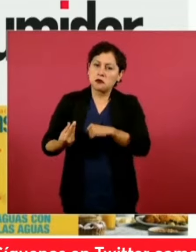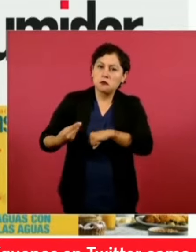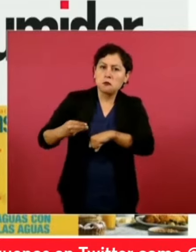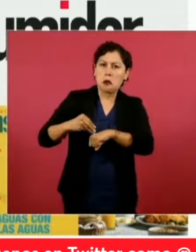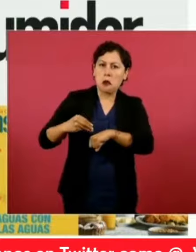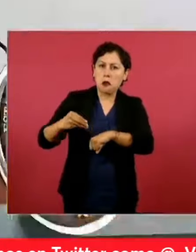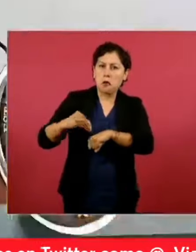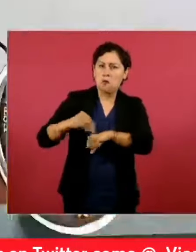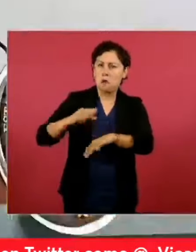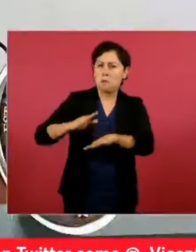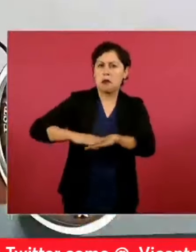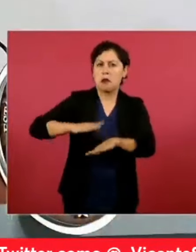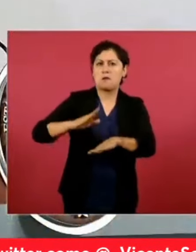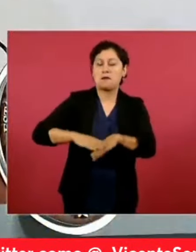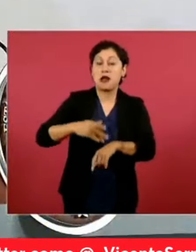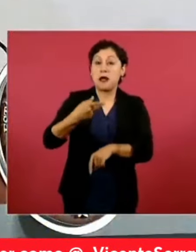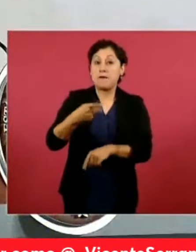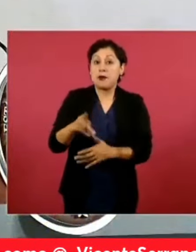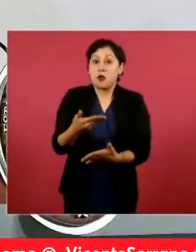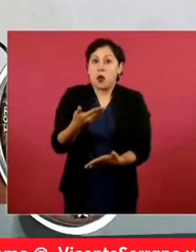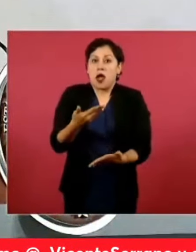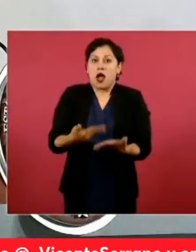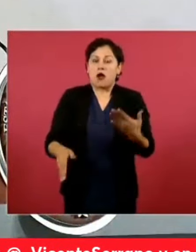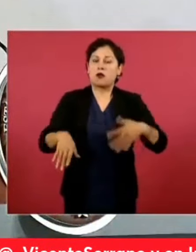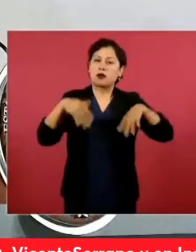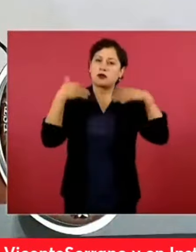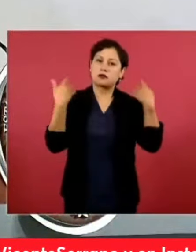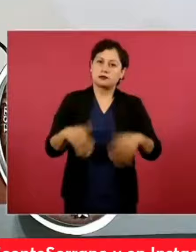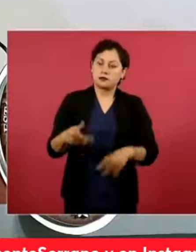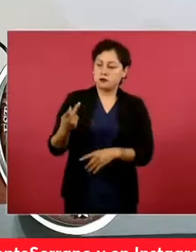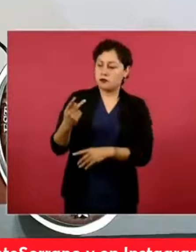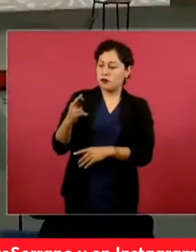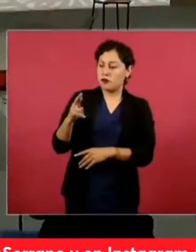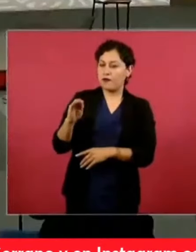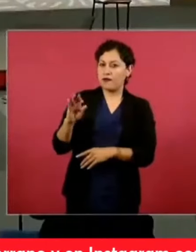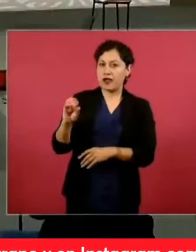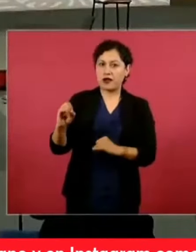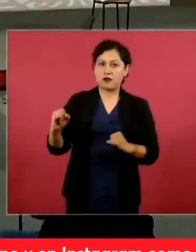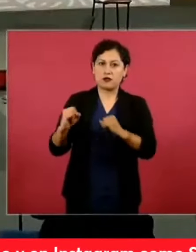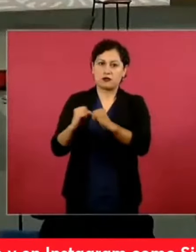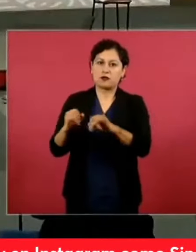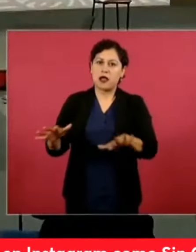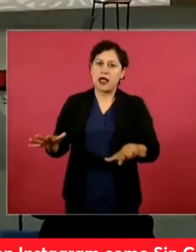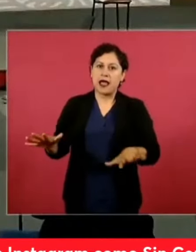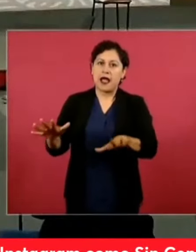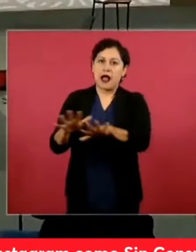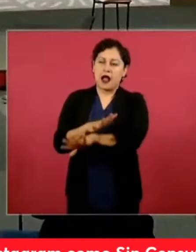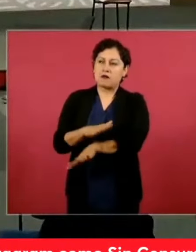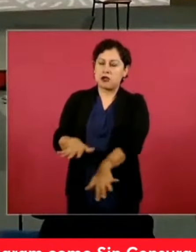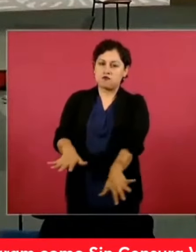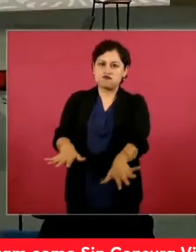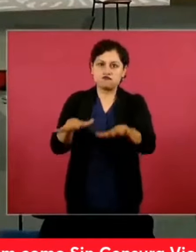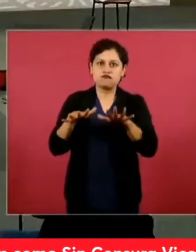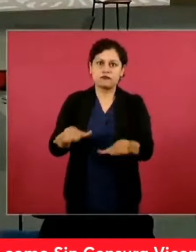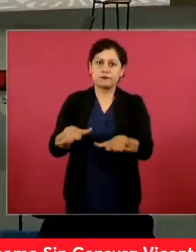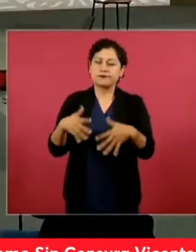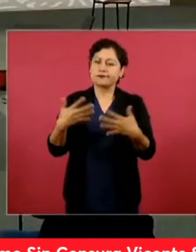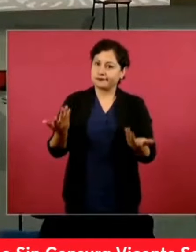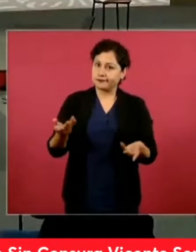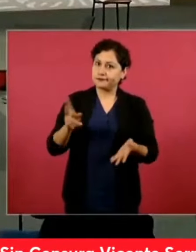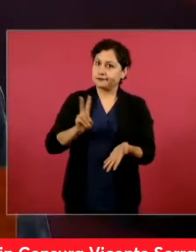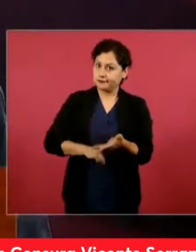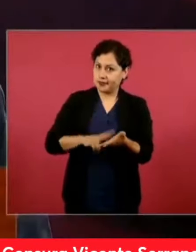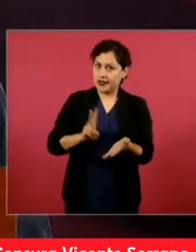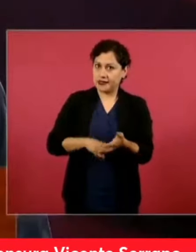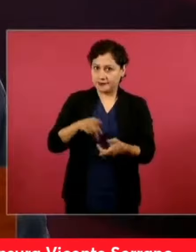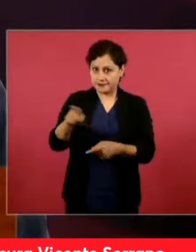sexenio la transformación llegó a Profeco y se nota en la revista del consumidor. Vale la pena comentar que para diciembre